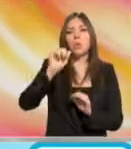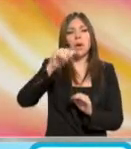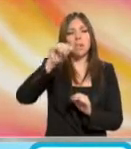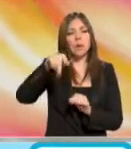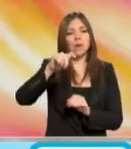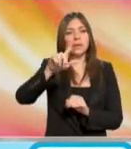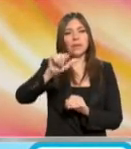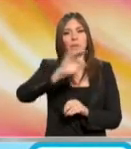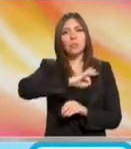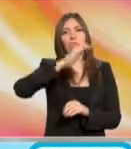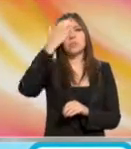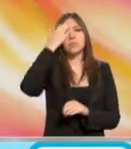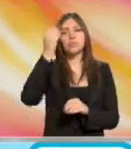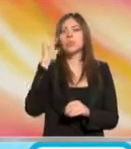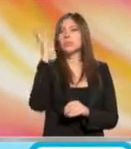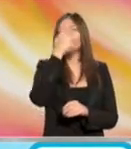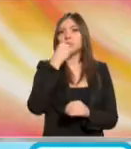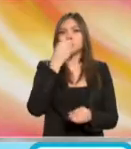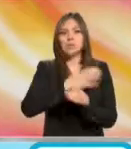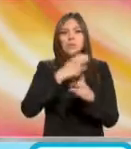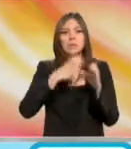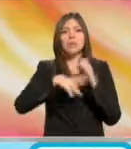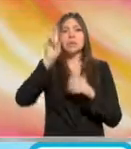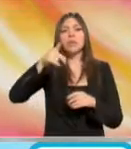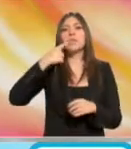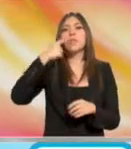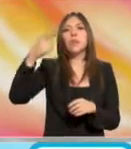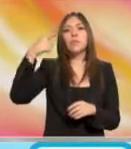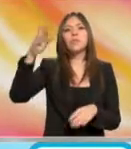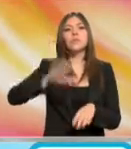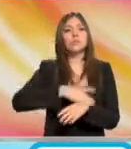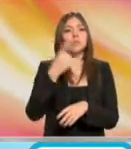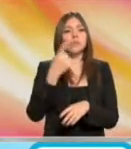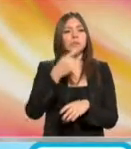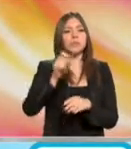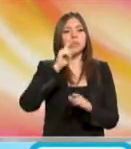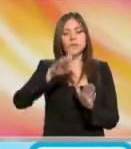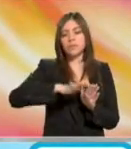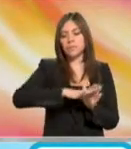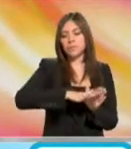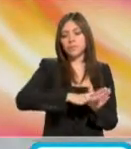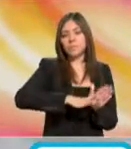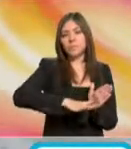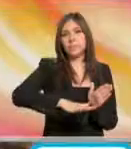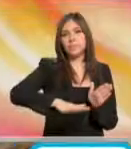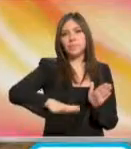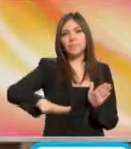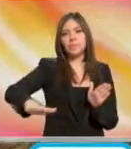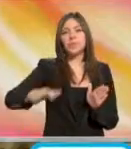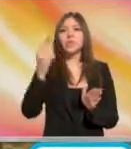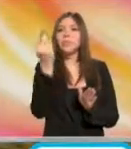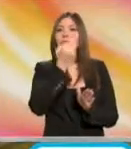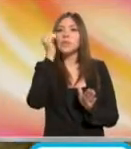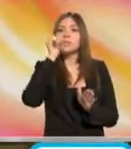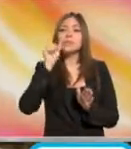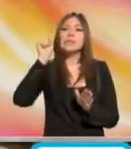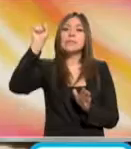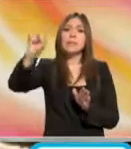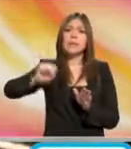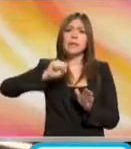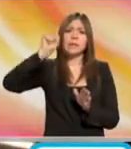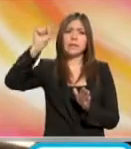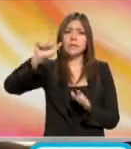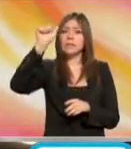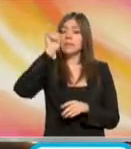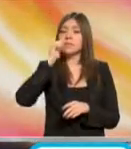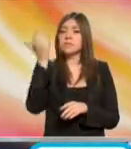las bellezas de Huamantla, que son básicamente es muy famosa por estos tapetes de flores que hacen todos los sábados. La gente no sabe,